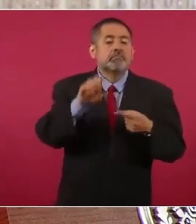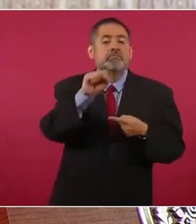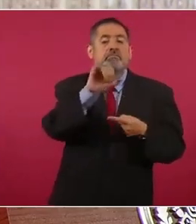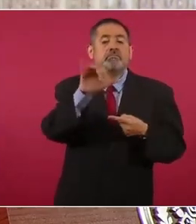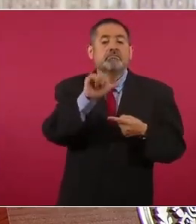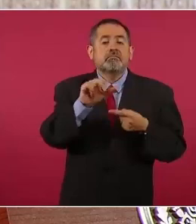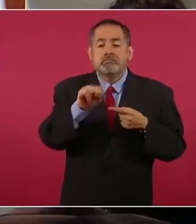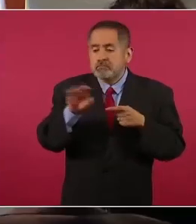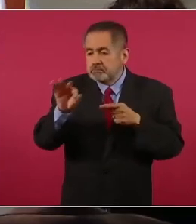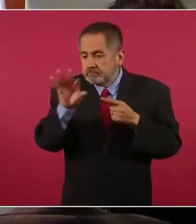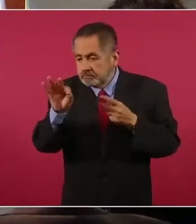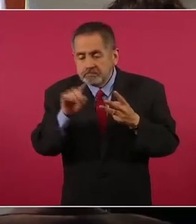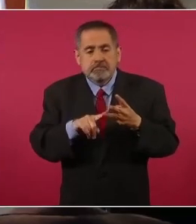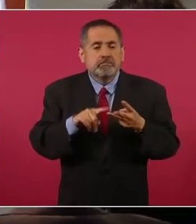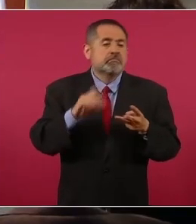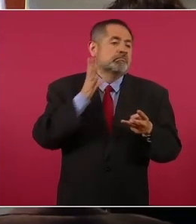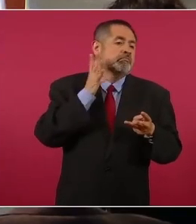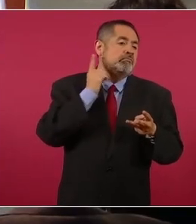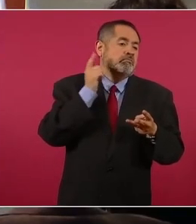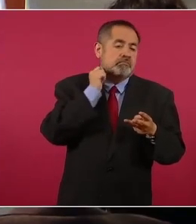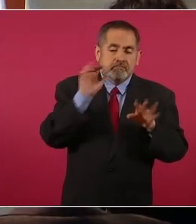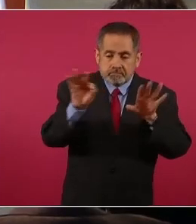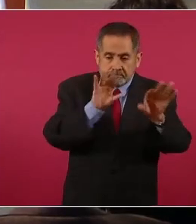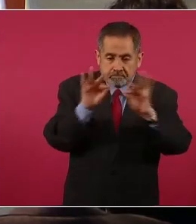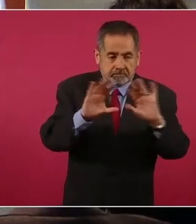que el pueblo decida.